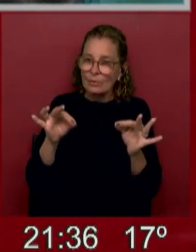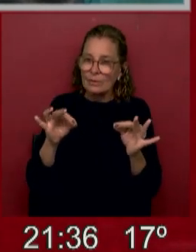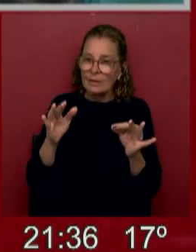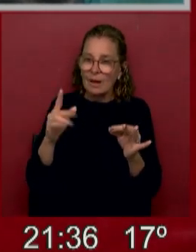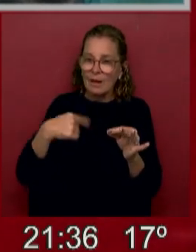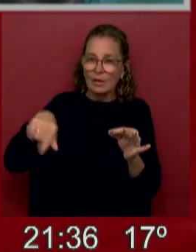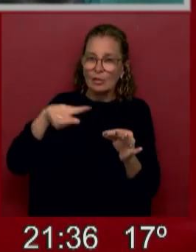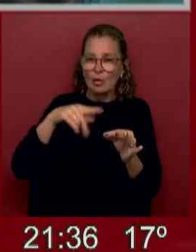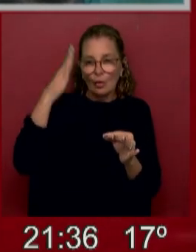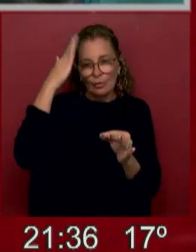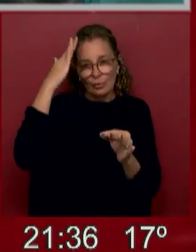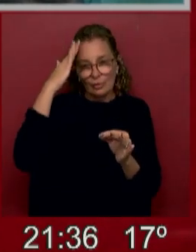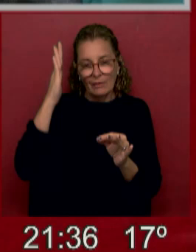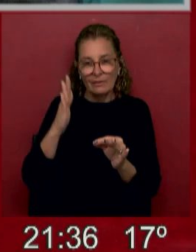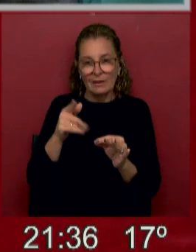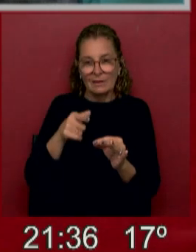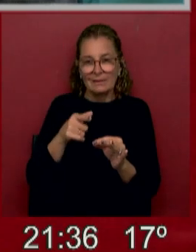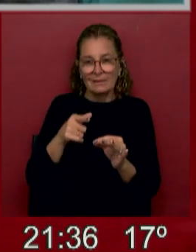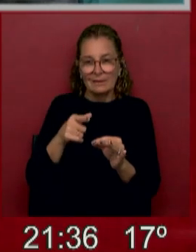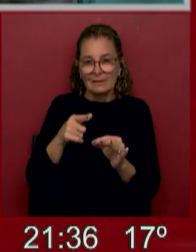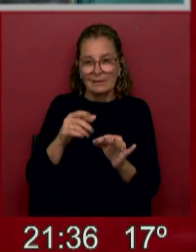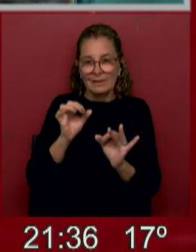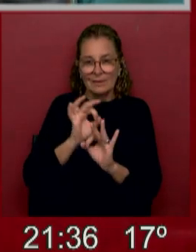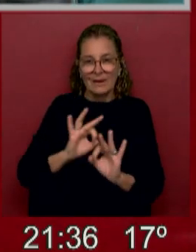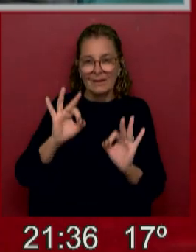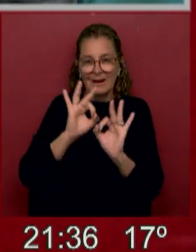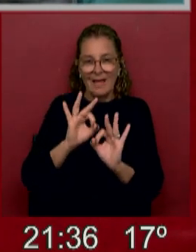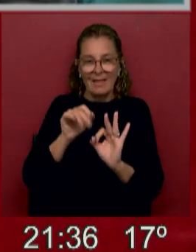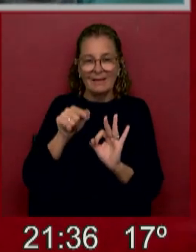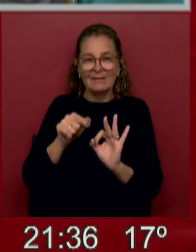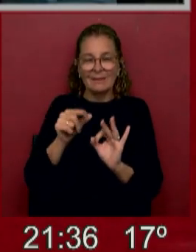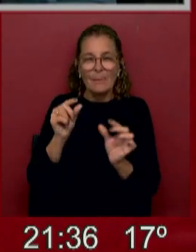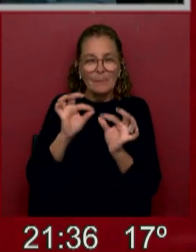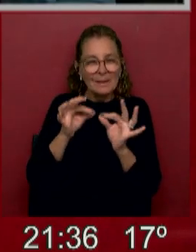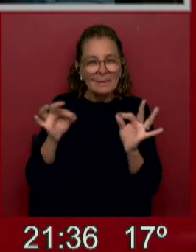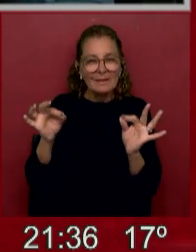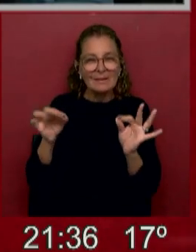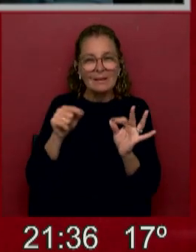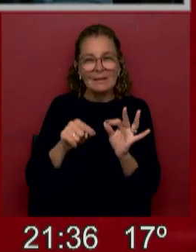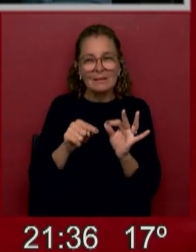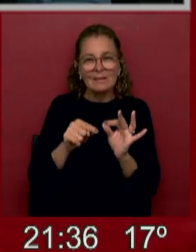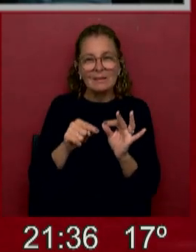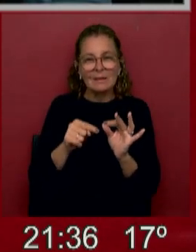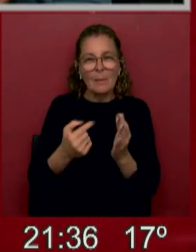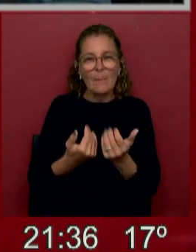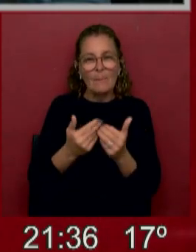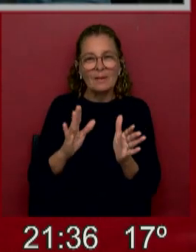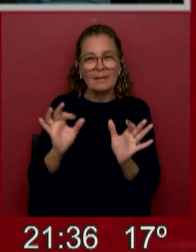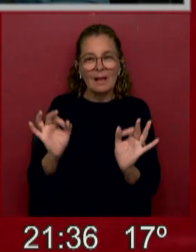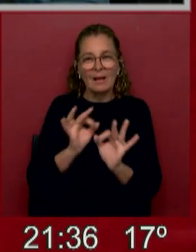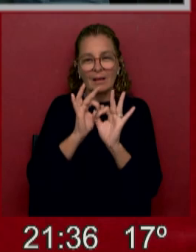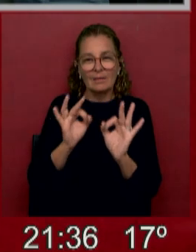sabe... hasta ese momento no hay nada. Ahora, de ese pedacito y de ese como puntapié de